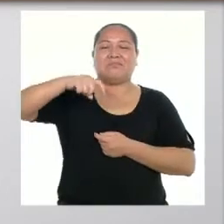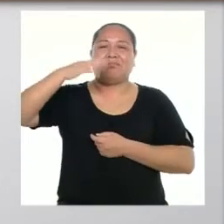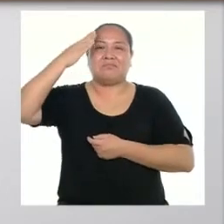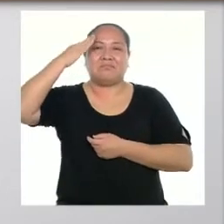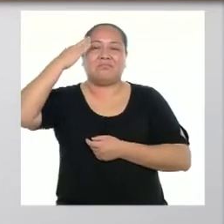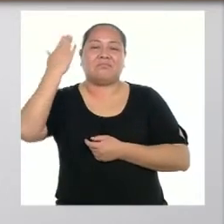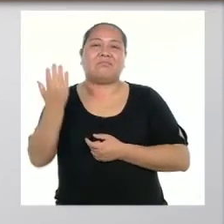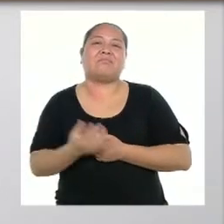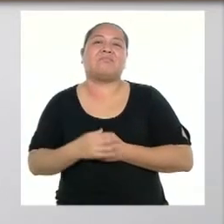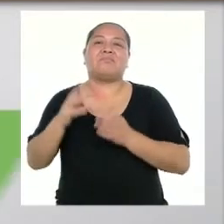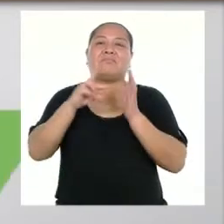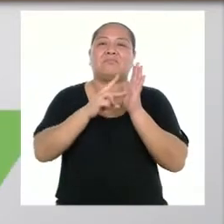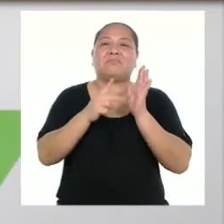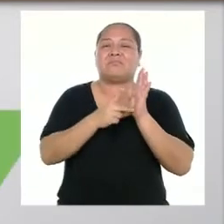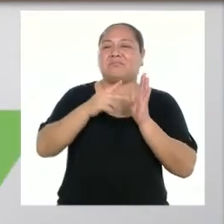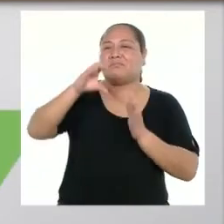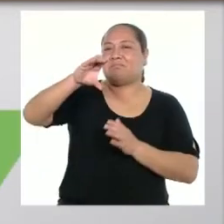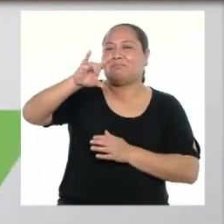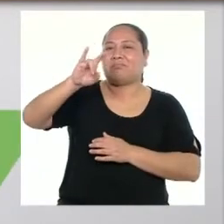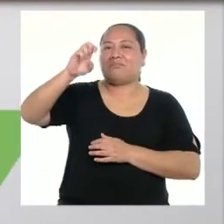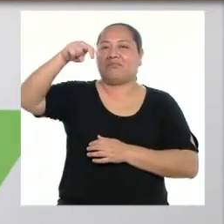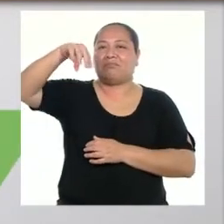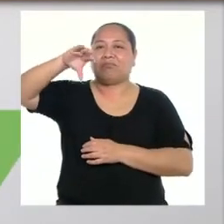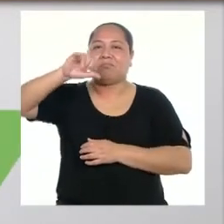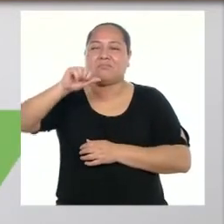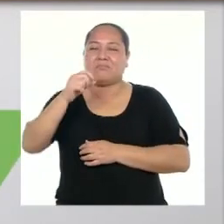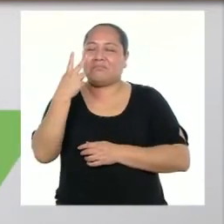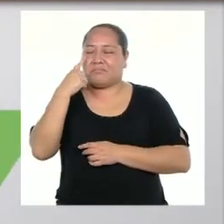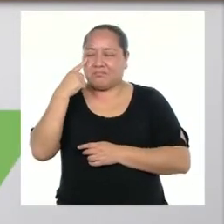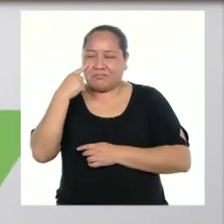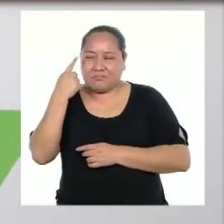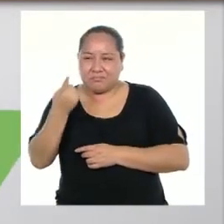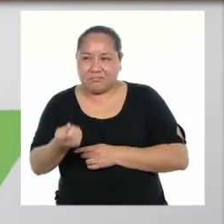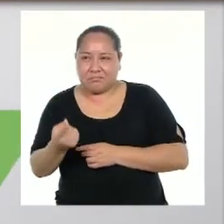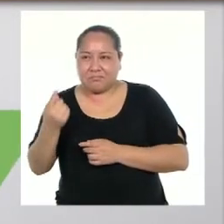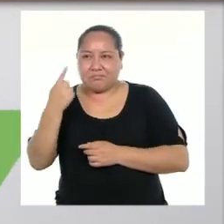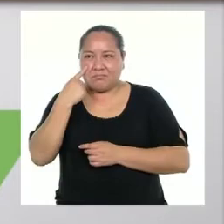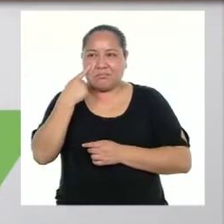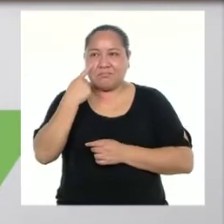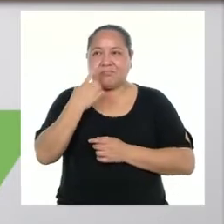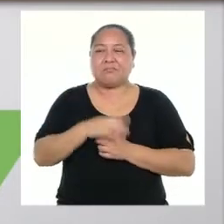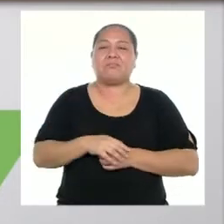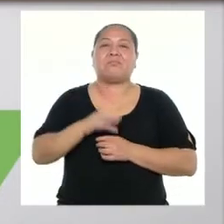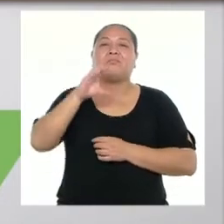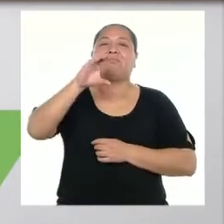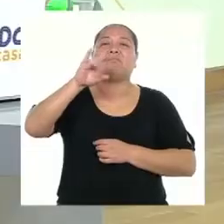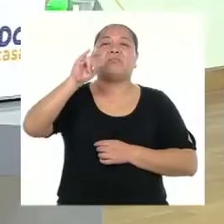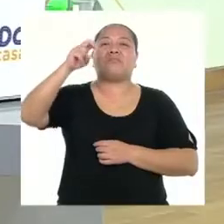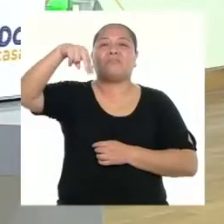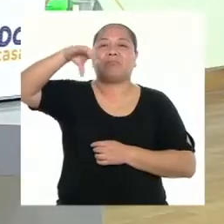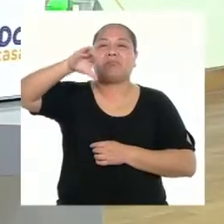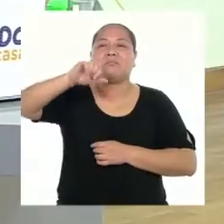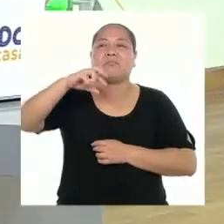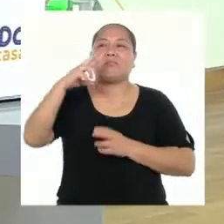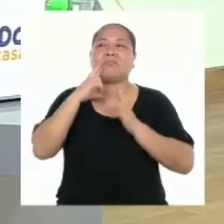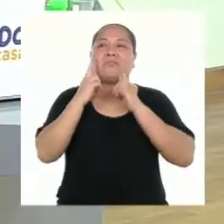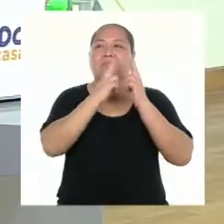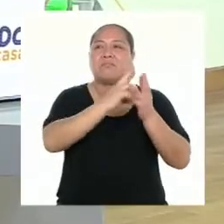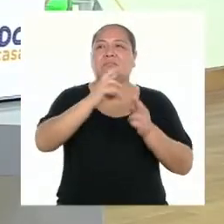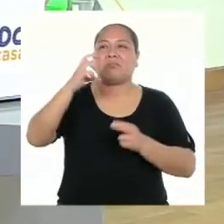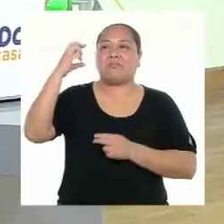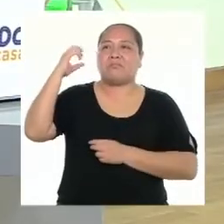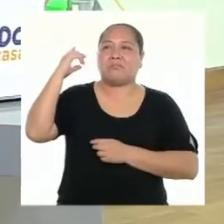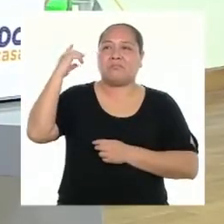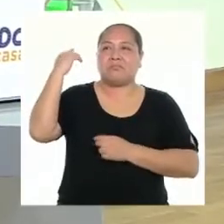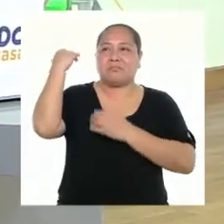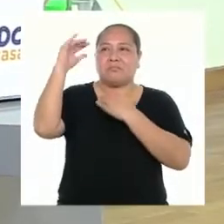saber qué es una cuenca y nos centraremos en conocer un poco sobre la cuenca del río Piura. Rebot, ¿me prestas la